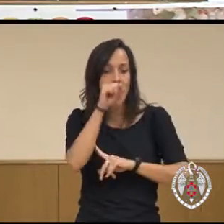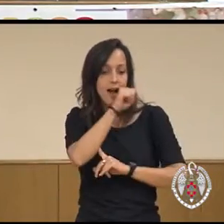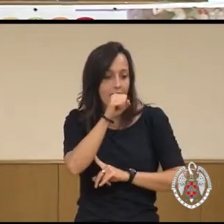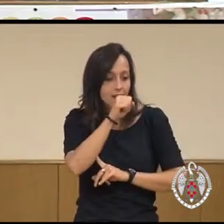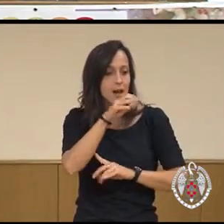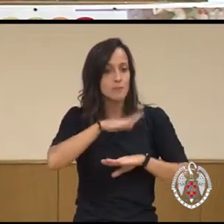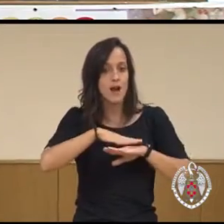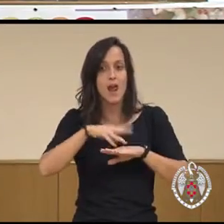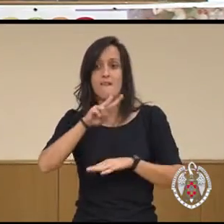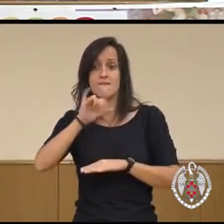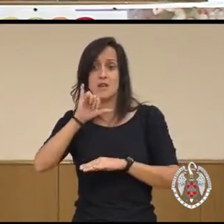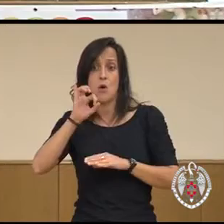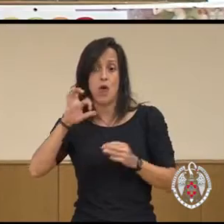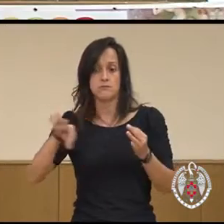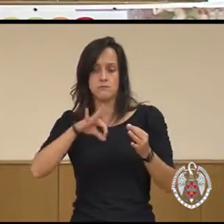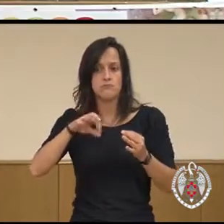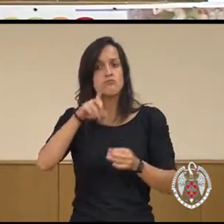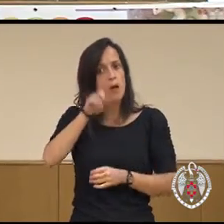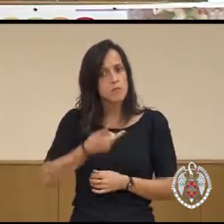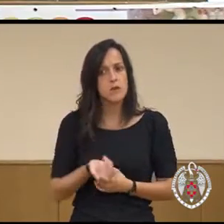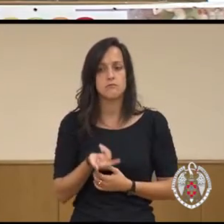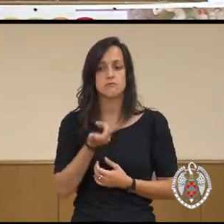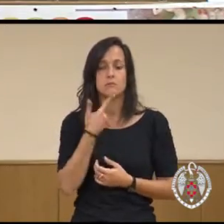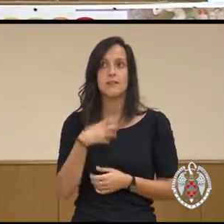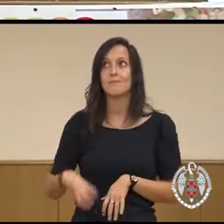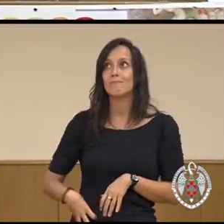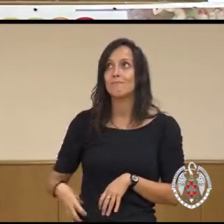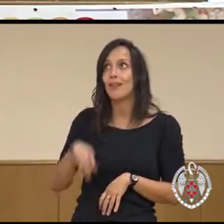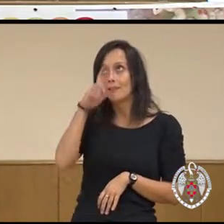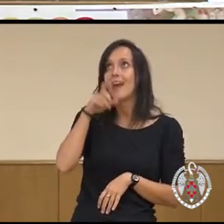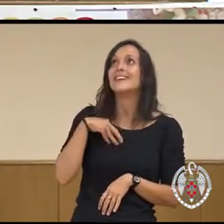viola al príncipe. En sus años mozos,